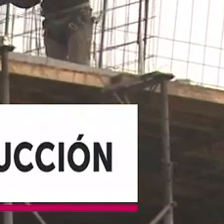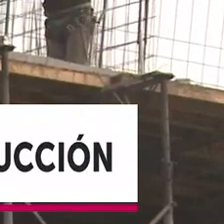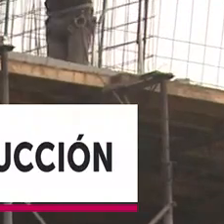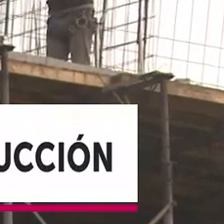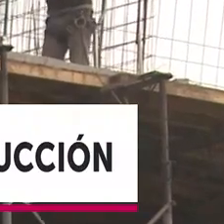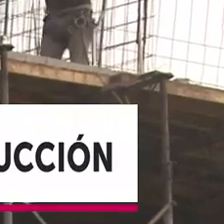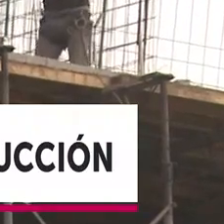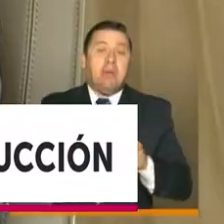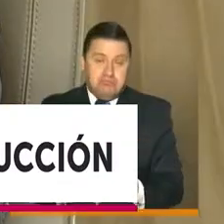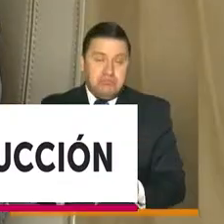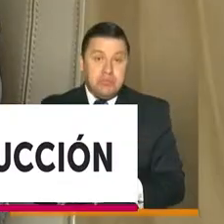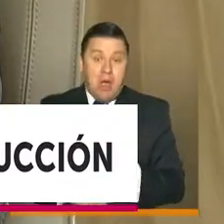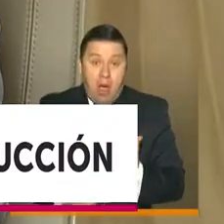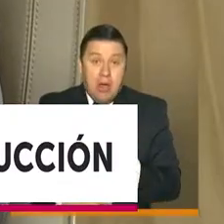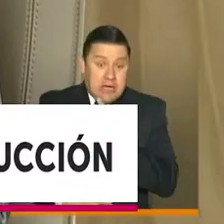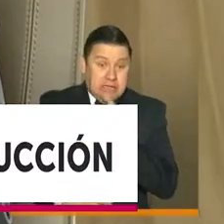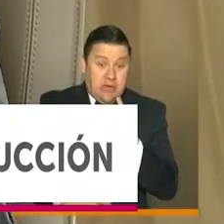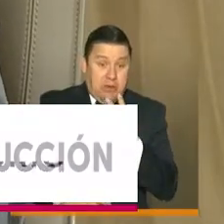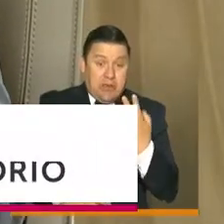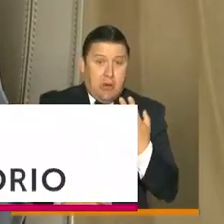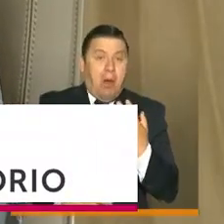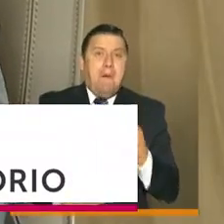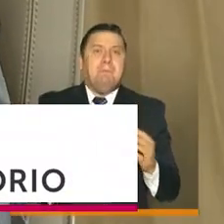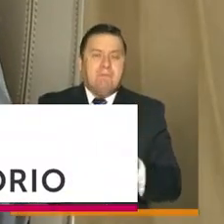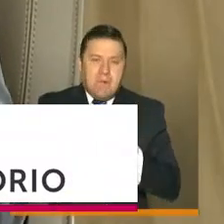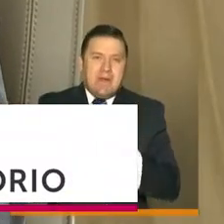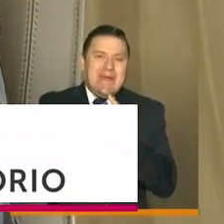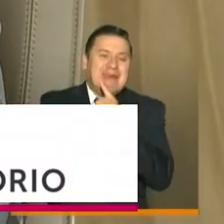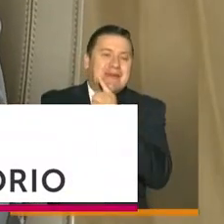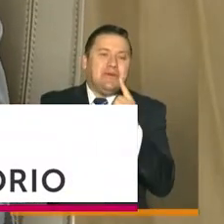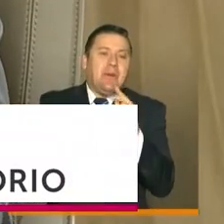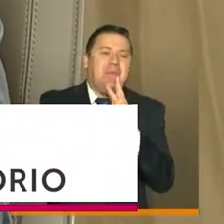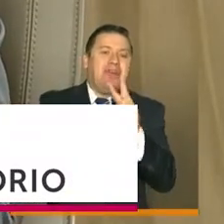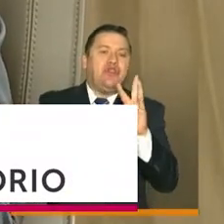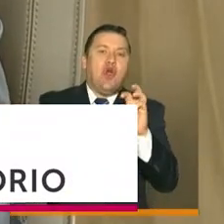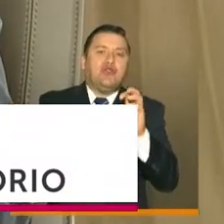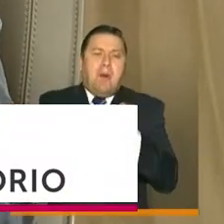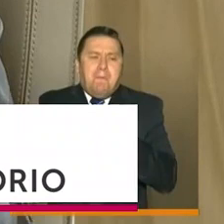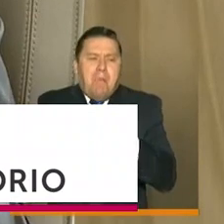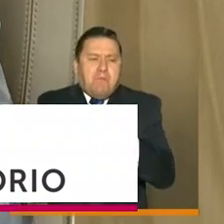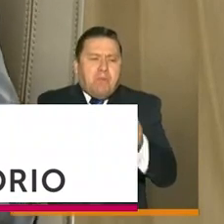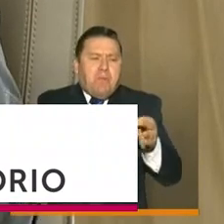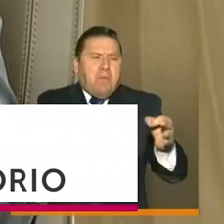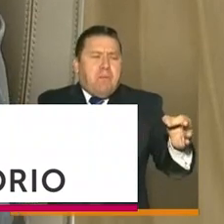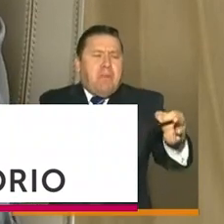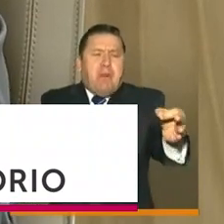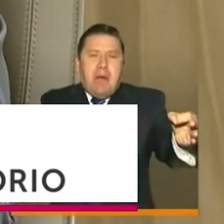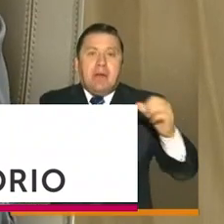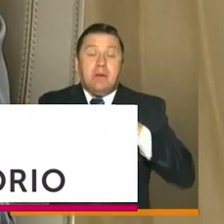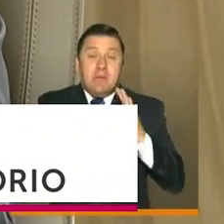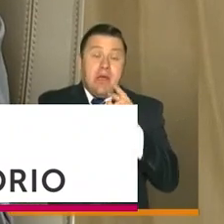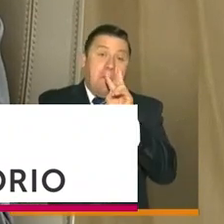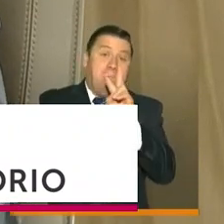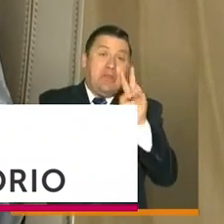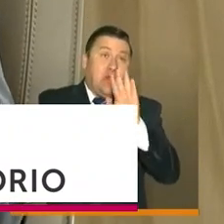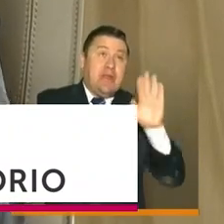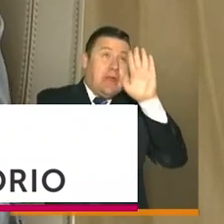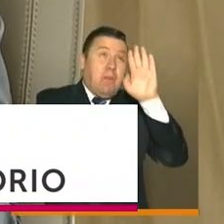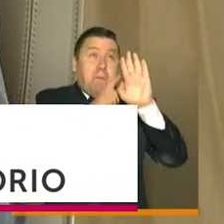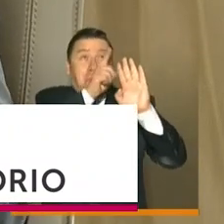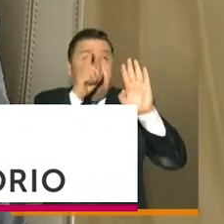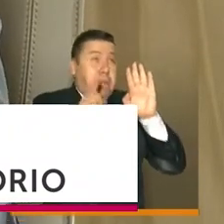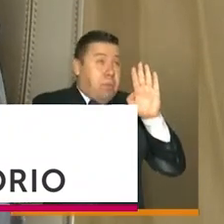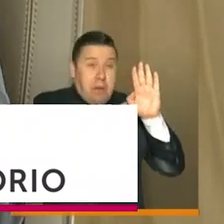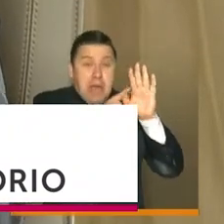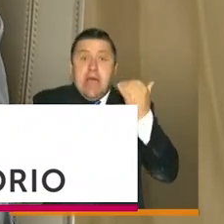que ya tenemos no solo 124, sino 128 municipios distribuidos en 22 departamentos donde